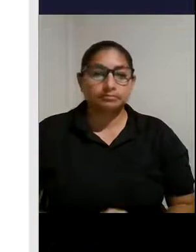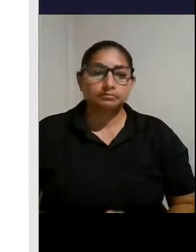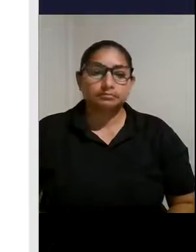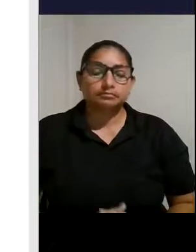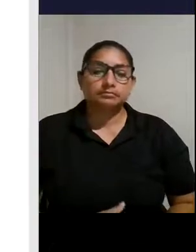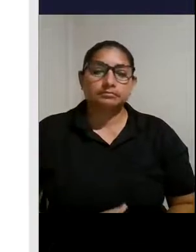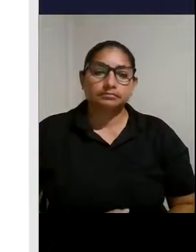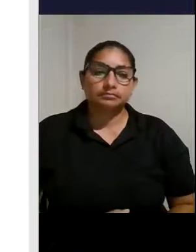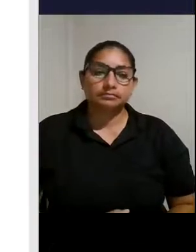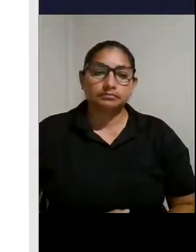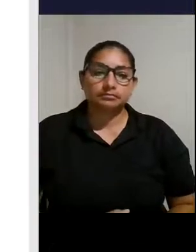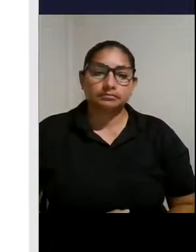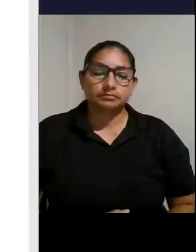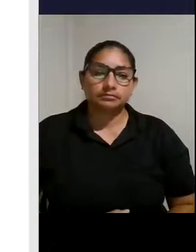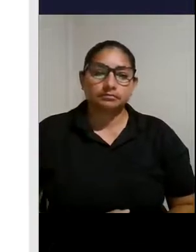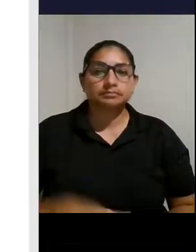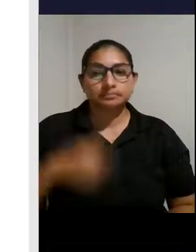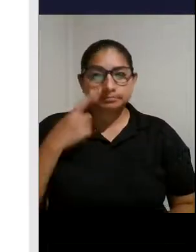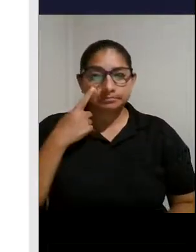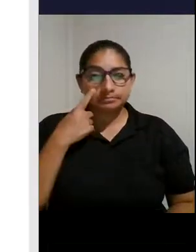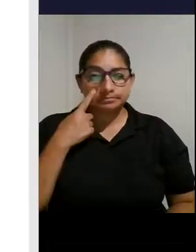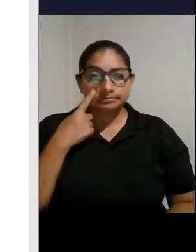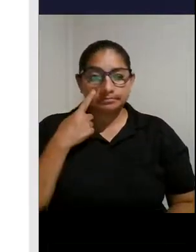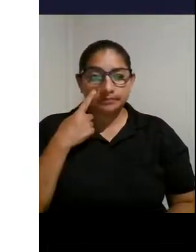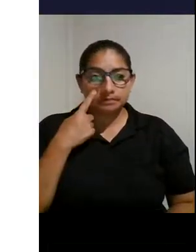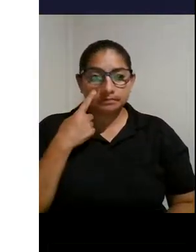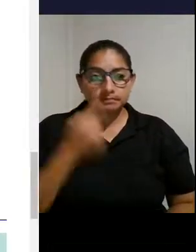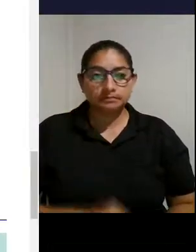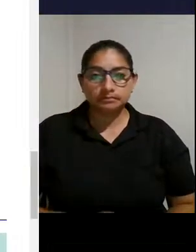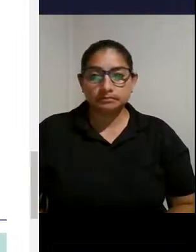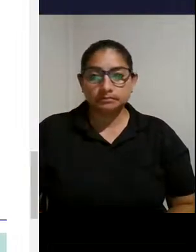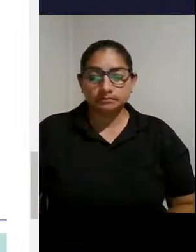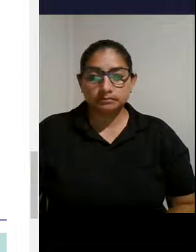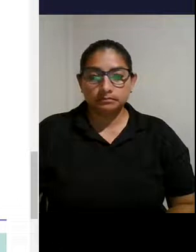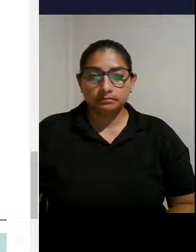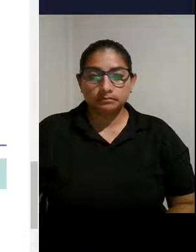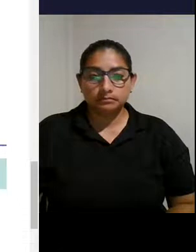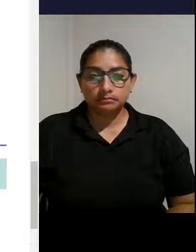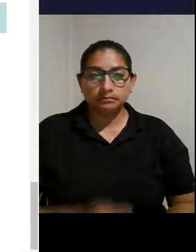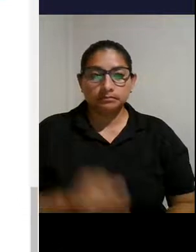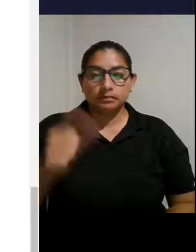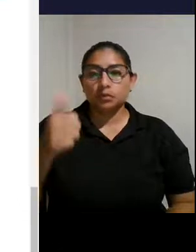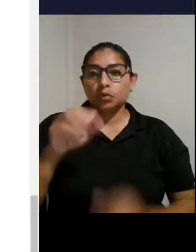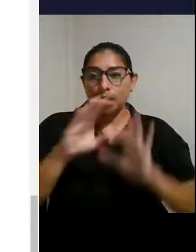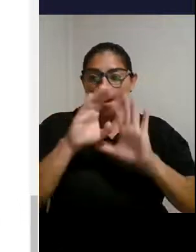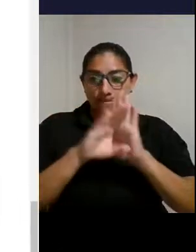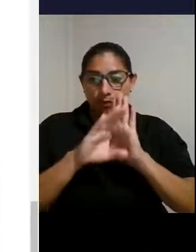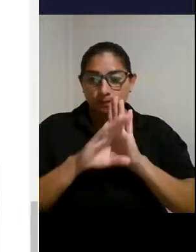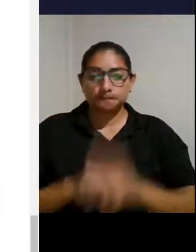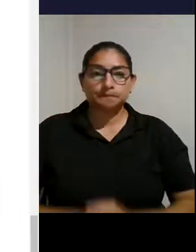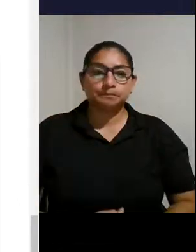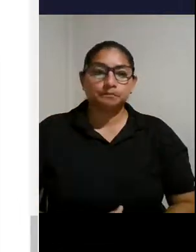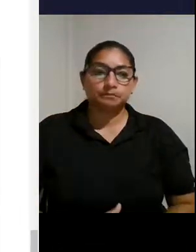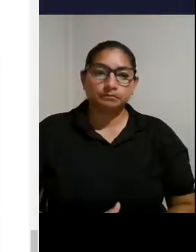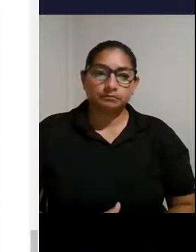ok. Vean el siguiente ejemplo que les traigo por acá.